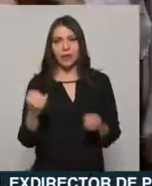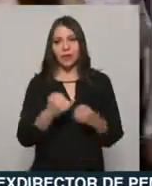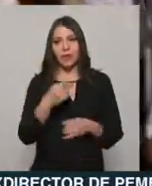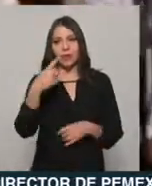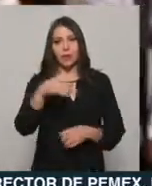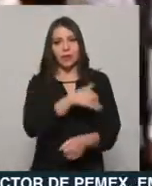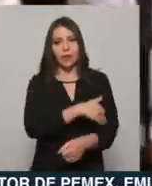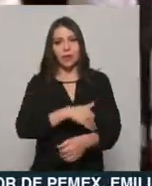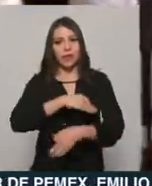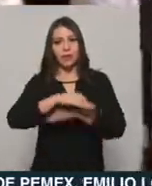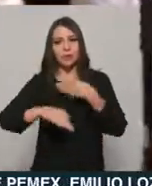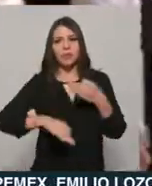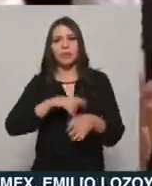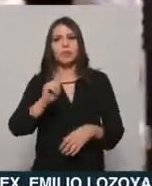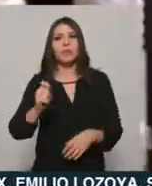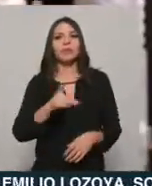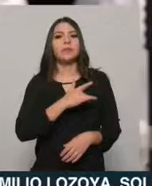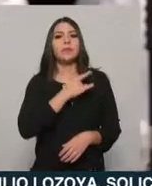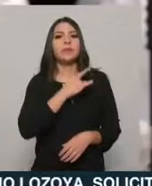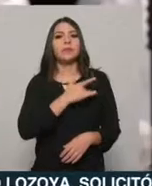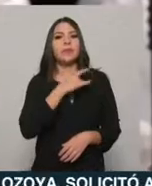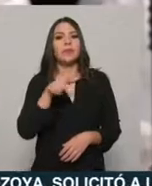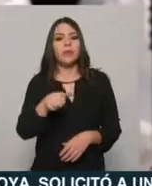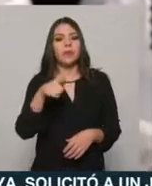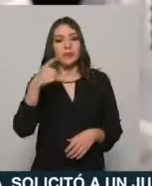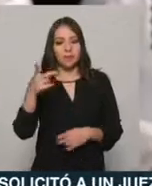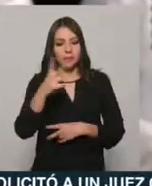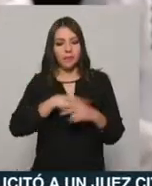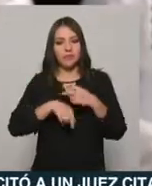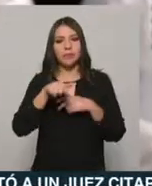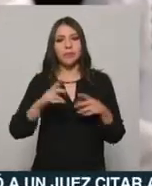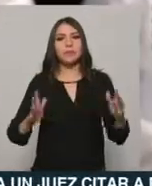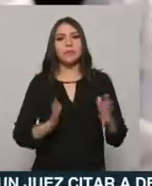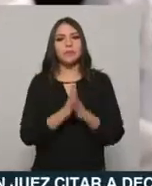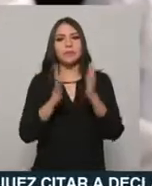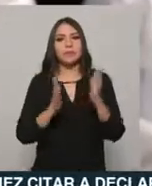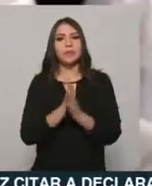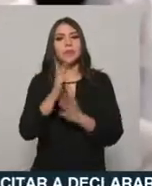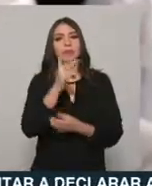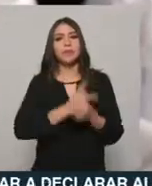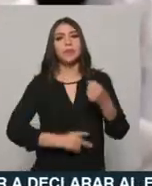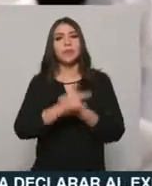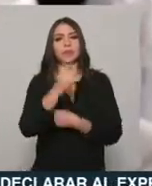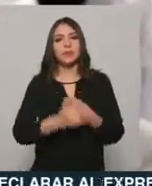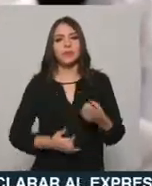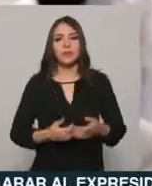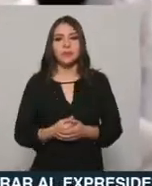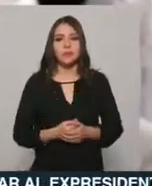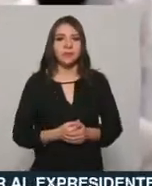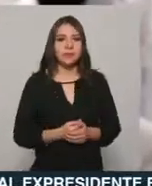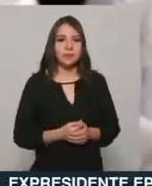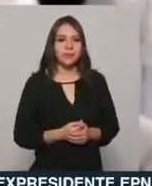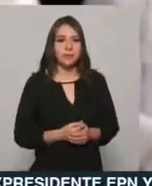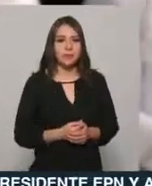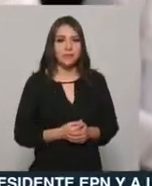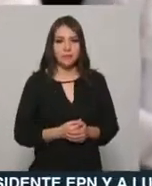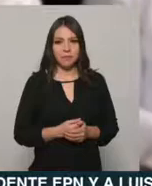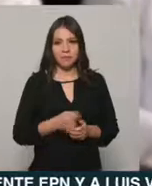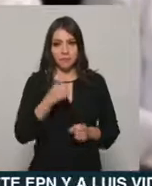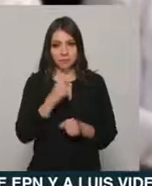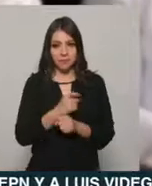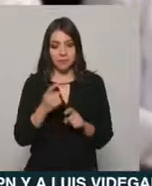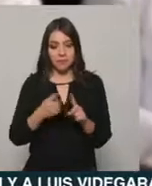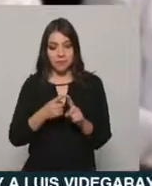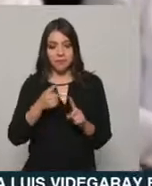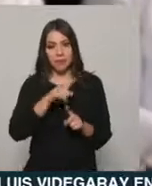tu familia. ¿Qué representa para ti participar en este proyecto? Pues principalmente eso, celebrar e invitar a la gente a que conozca incluso